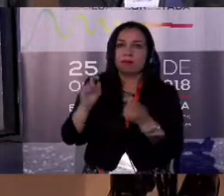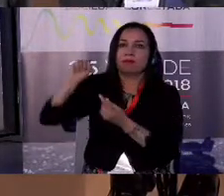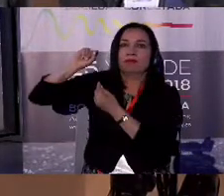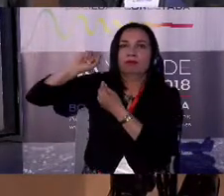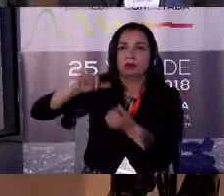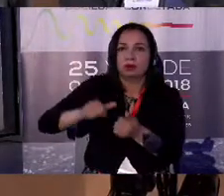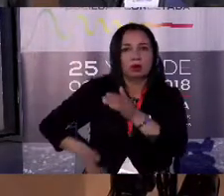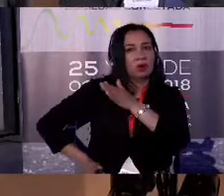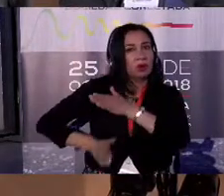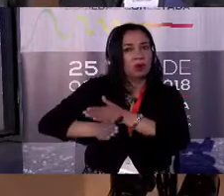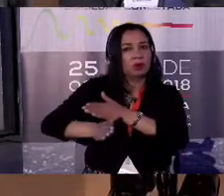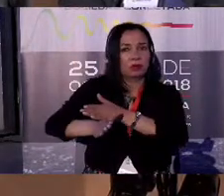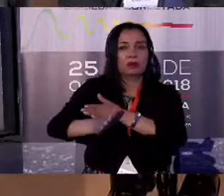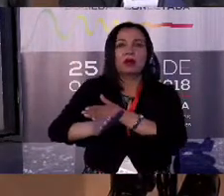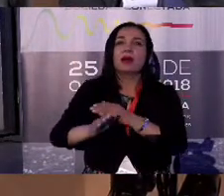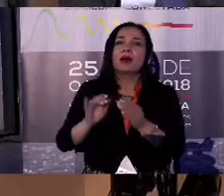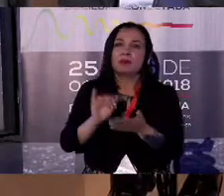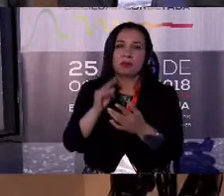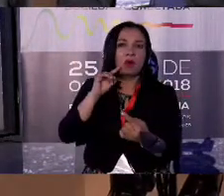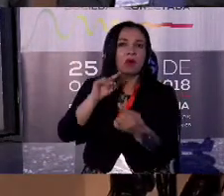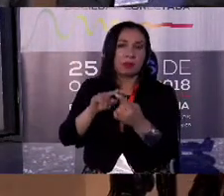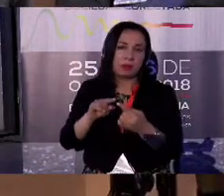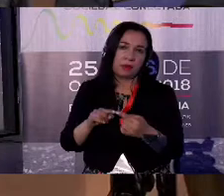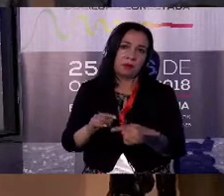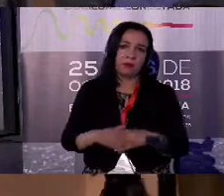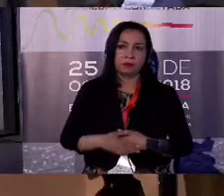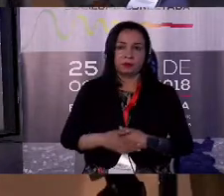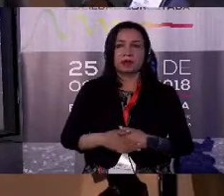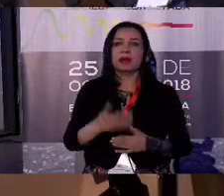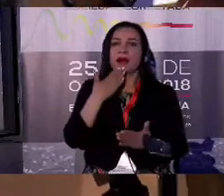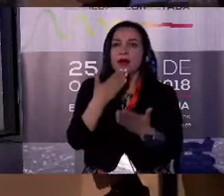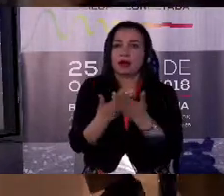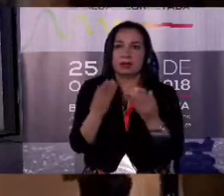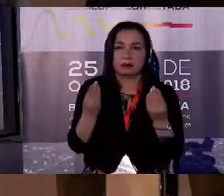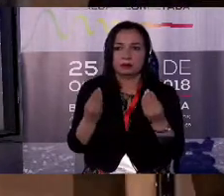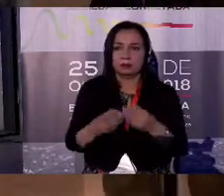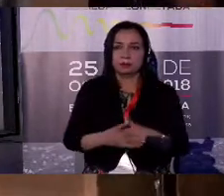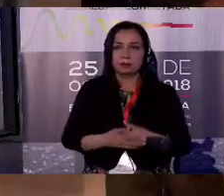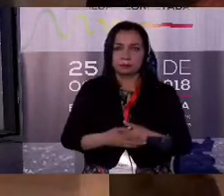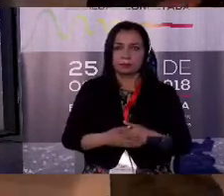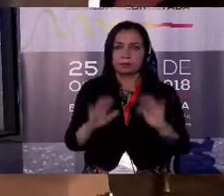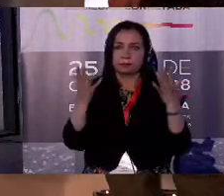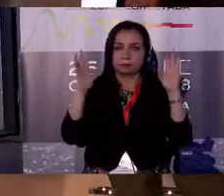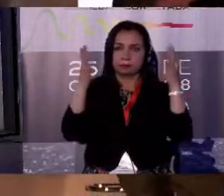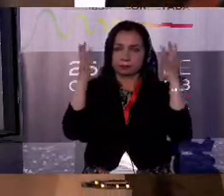de ultimísima generación. Muchas gracias. Gracias.